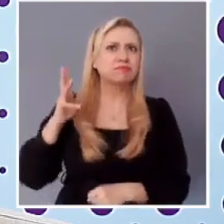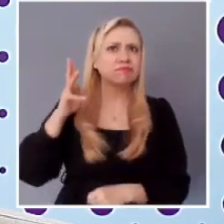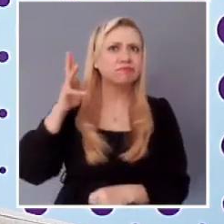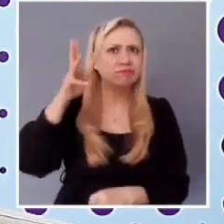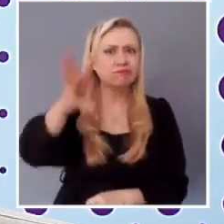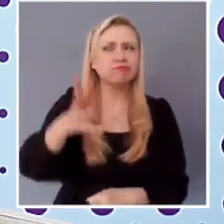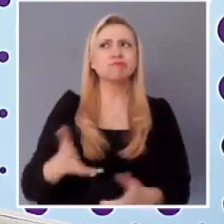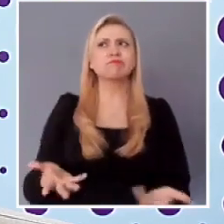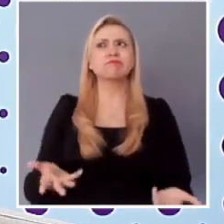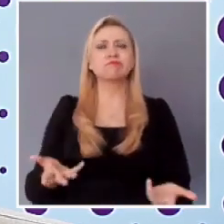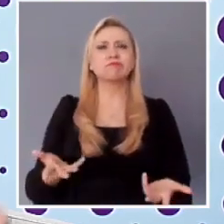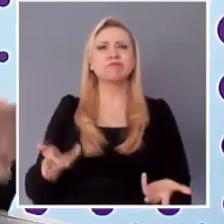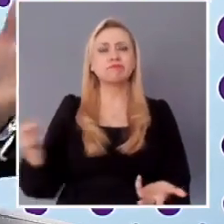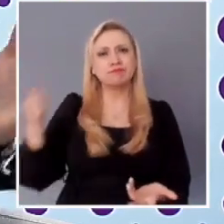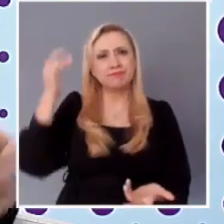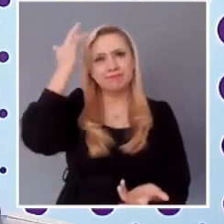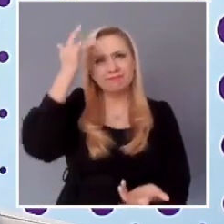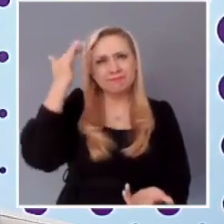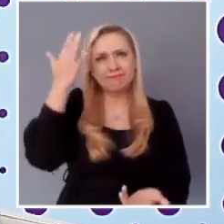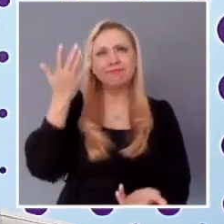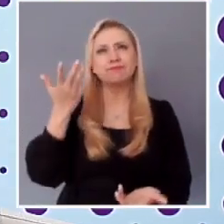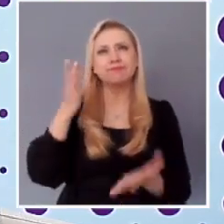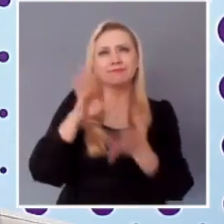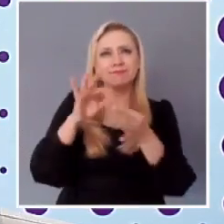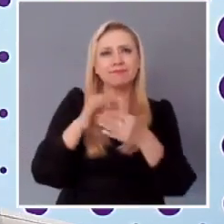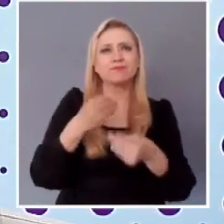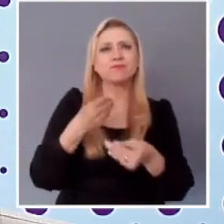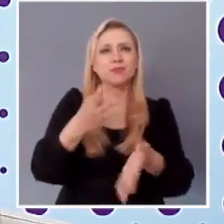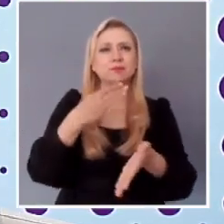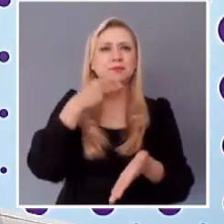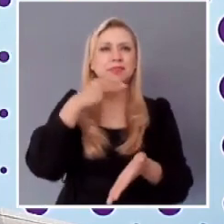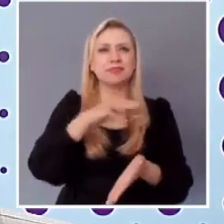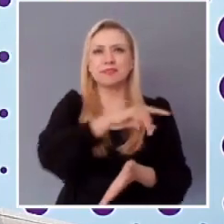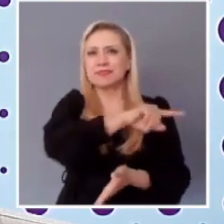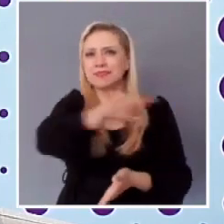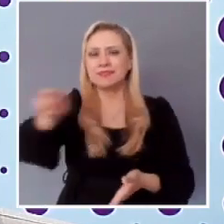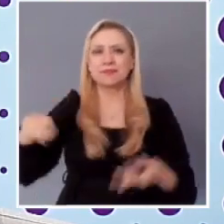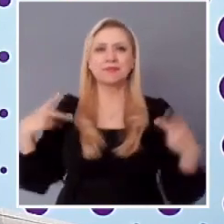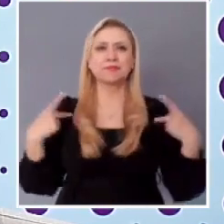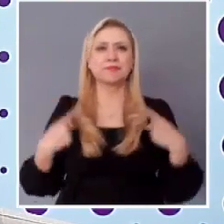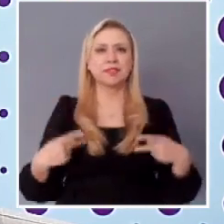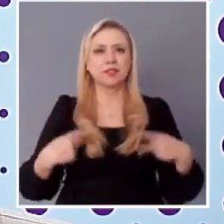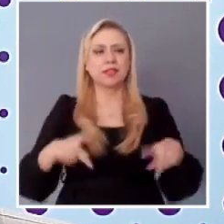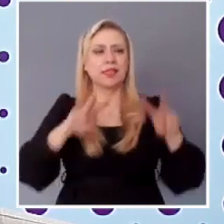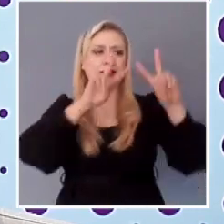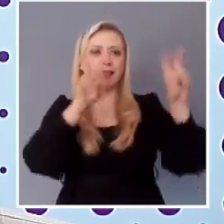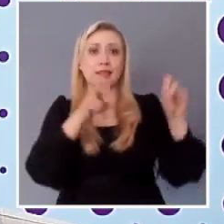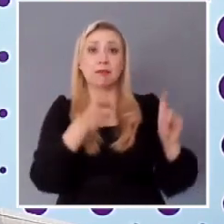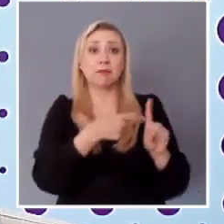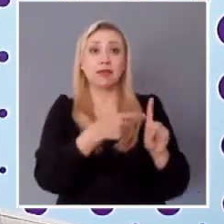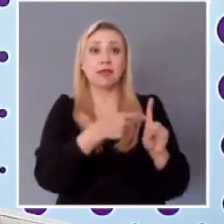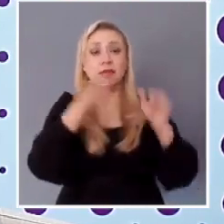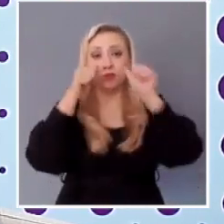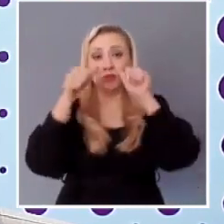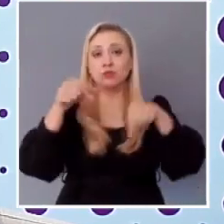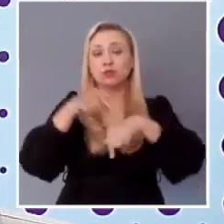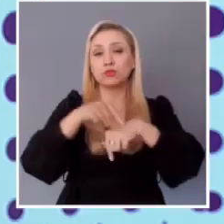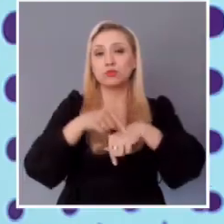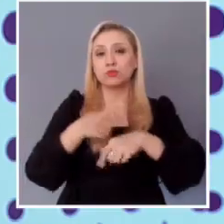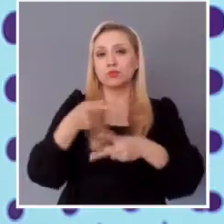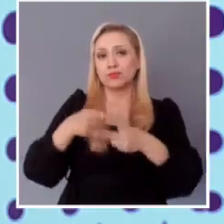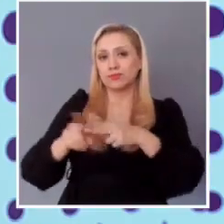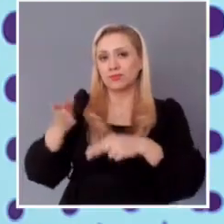que les quedan a ustedes, sobre todo a la luz de la reforma en la Ley General de Salud y desde otras perspectivas que ustedes abordan. Entonces empezamos